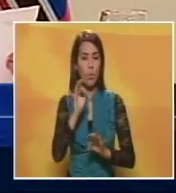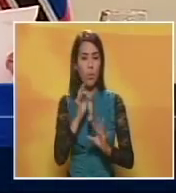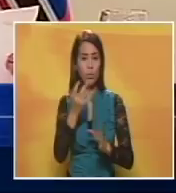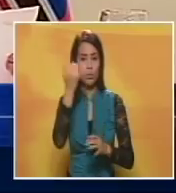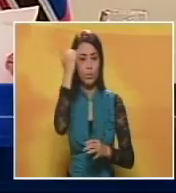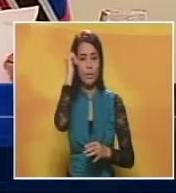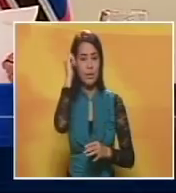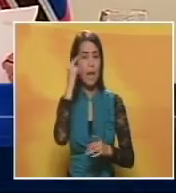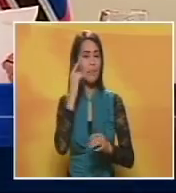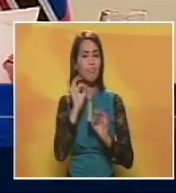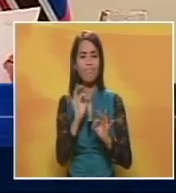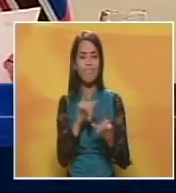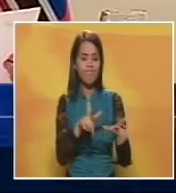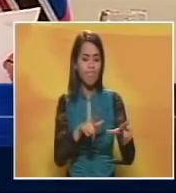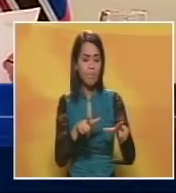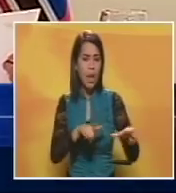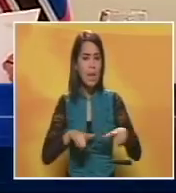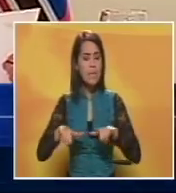ya